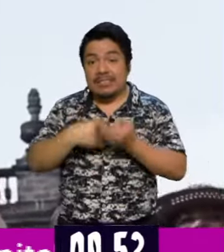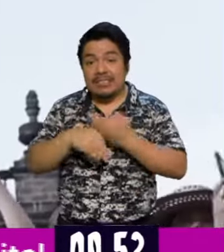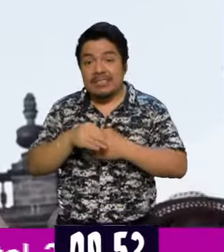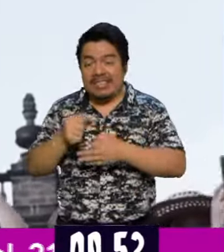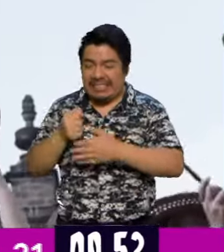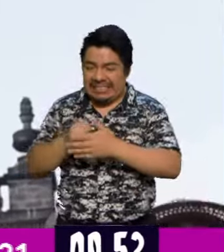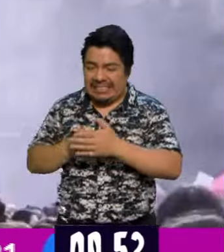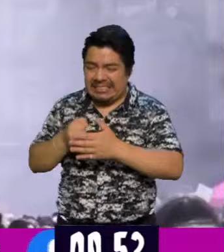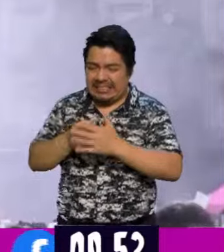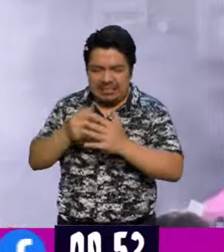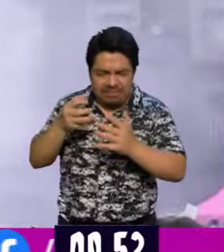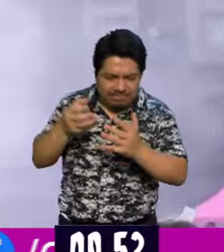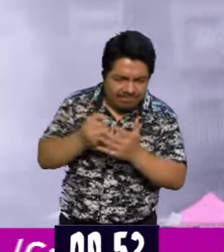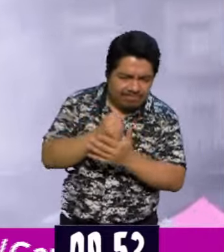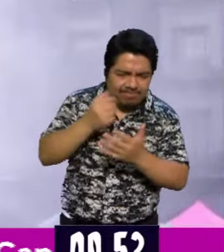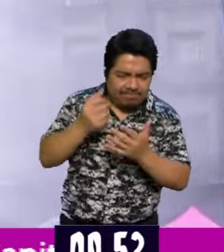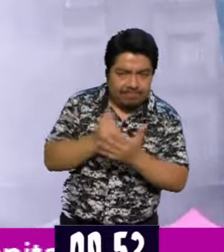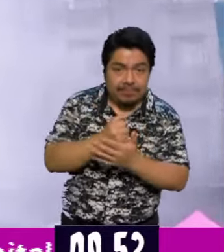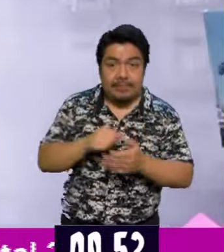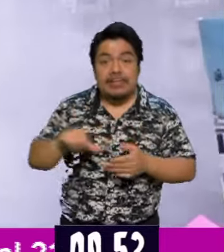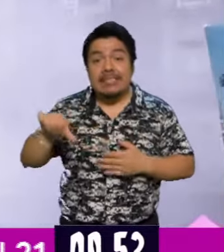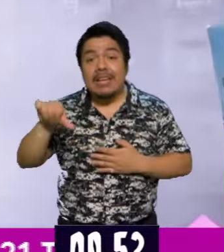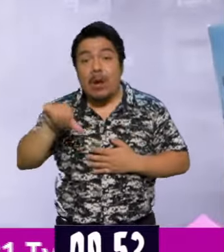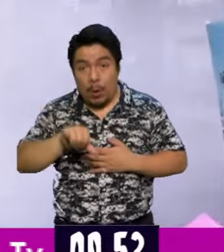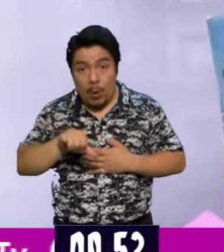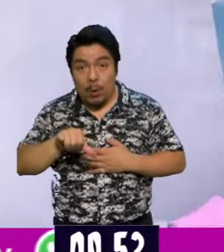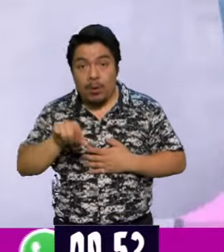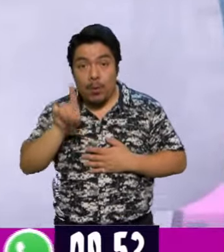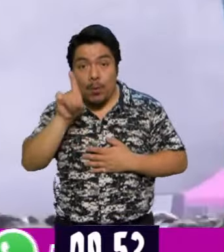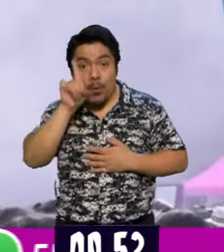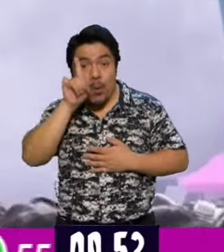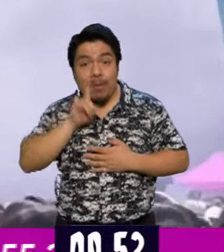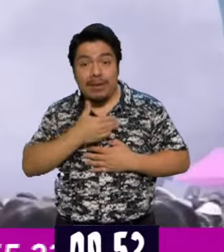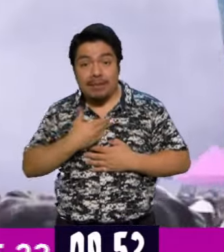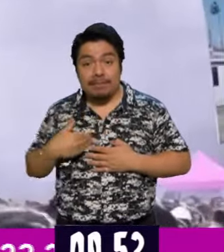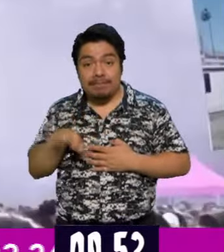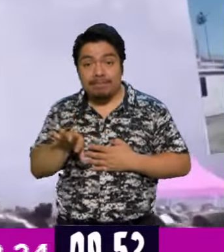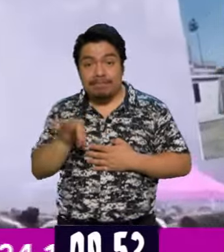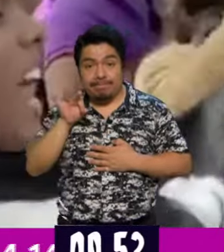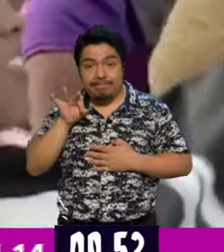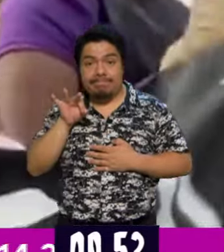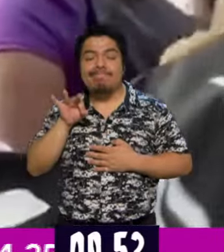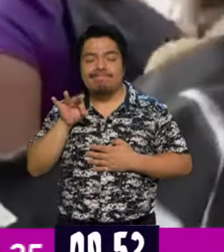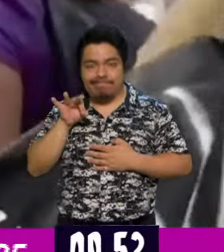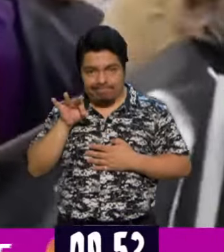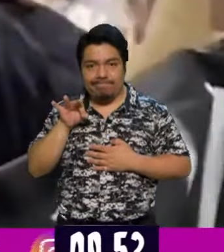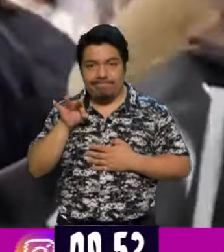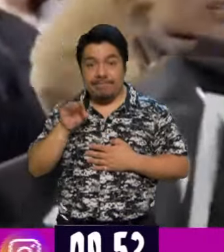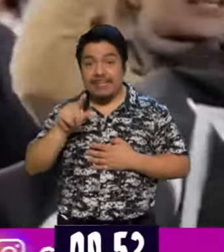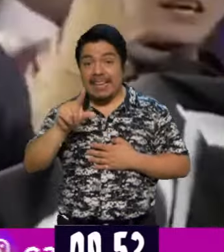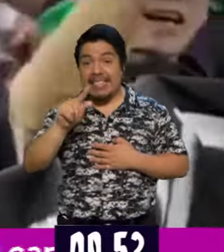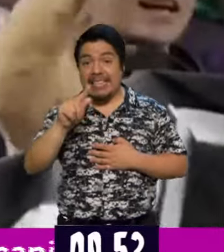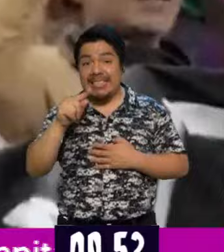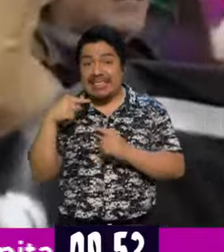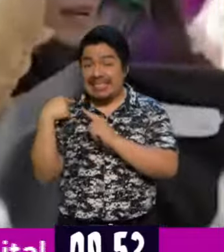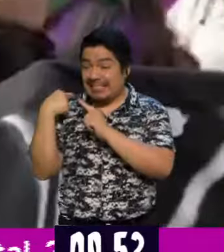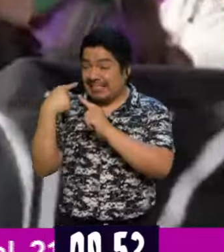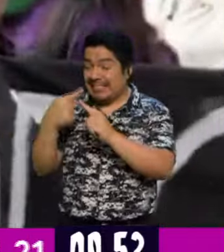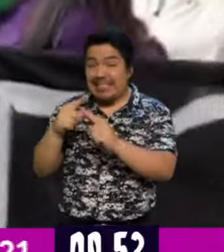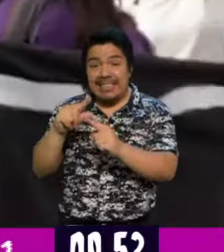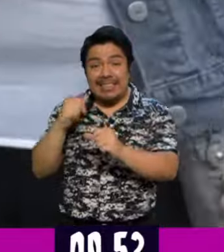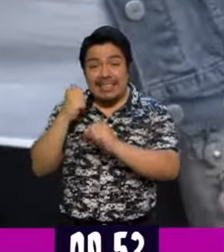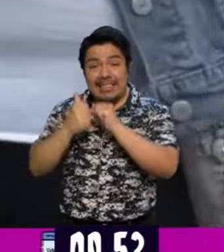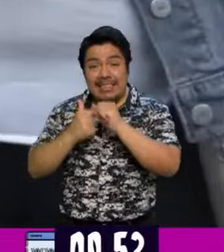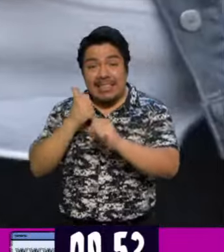cauces. Hoy, una mujer será elegida la próxima presidenta. 70 años después del